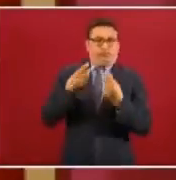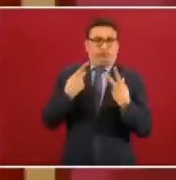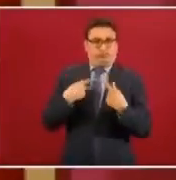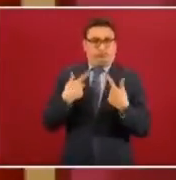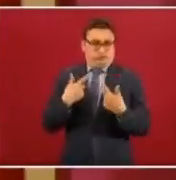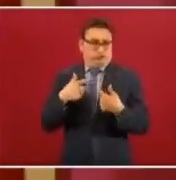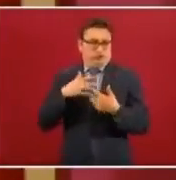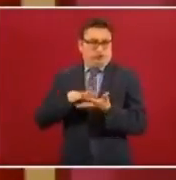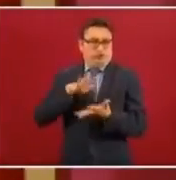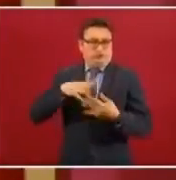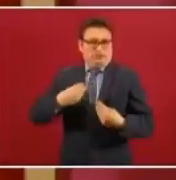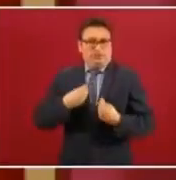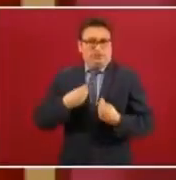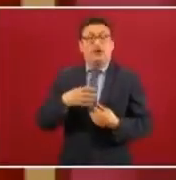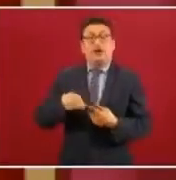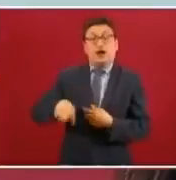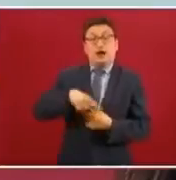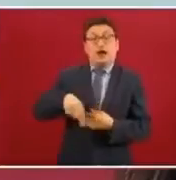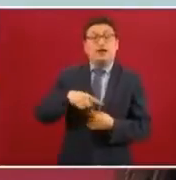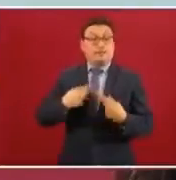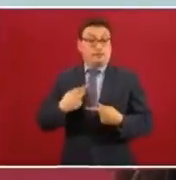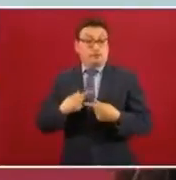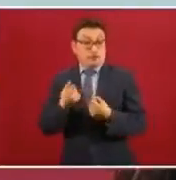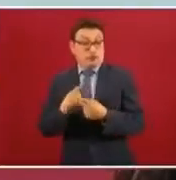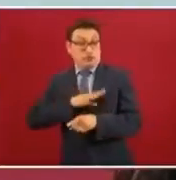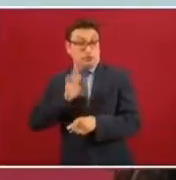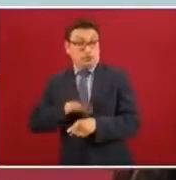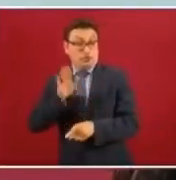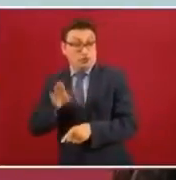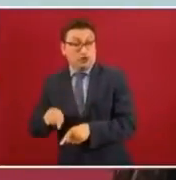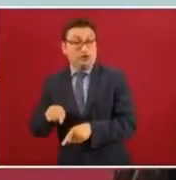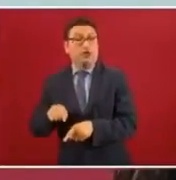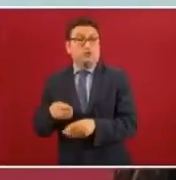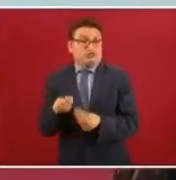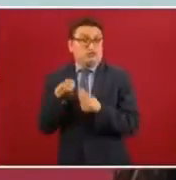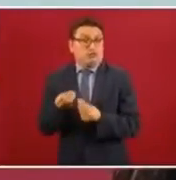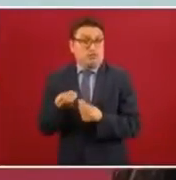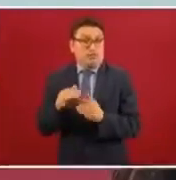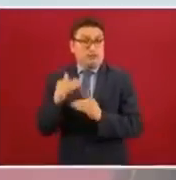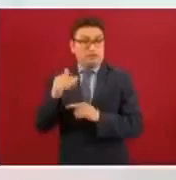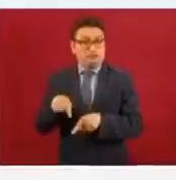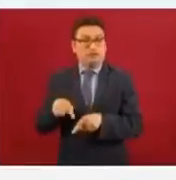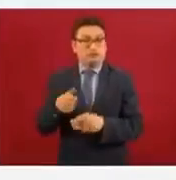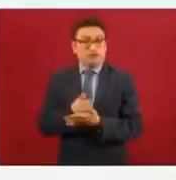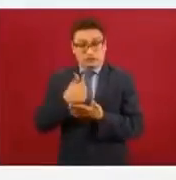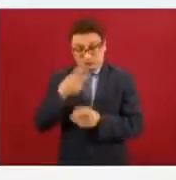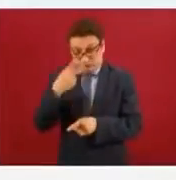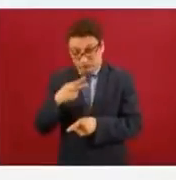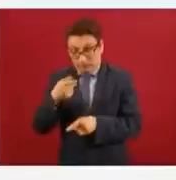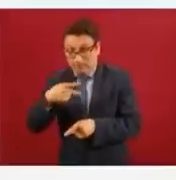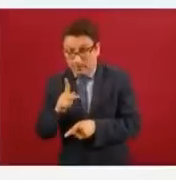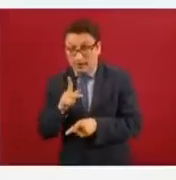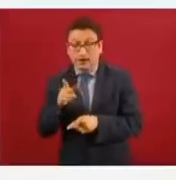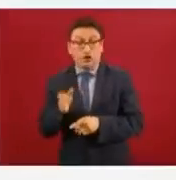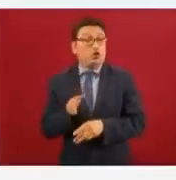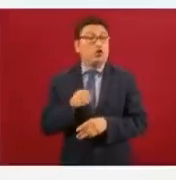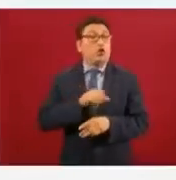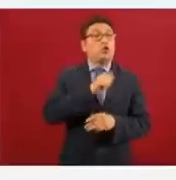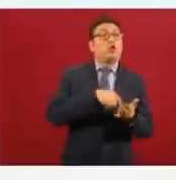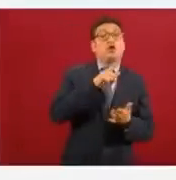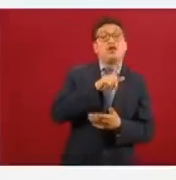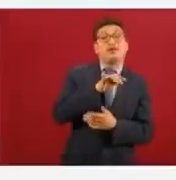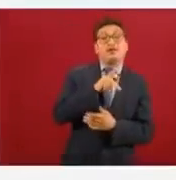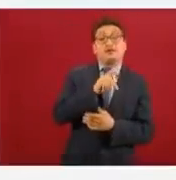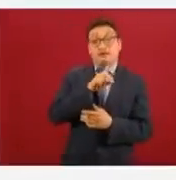de personas que han perdido la vida no es la región donde existe la mayor letalidad en cambio